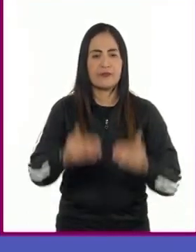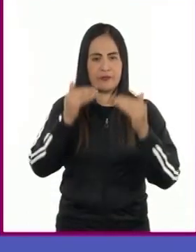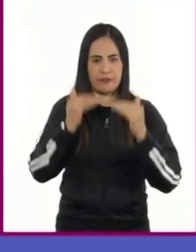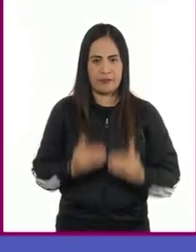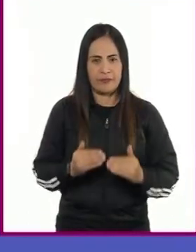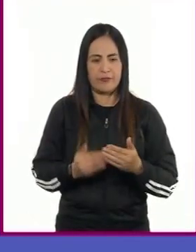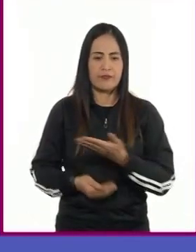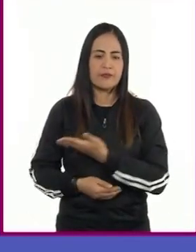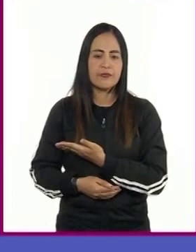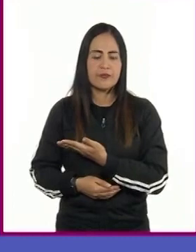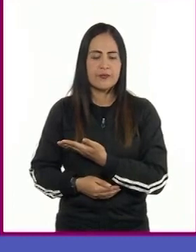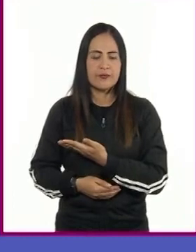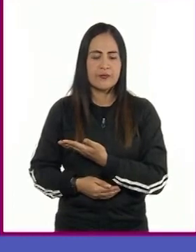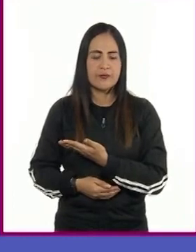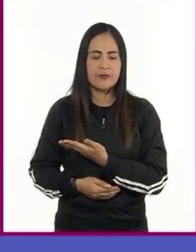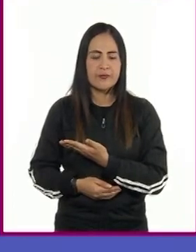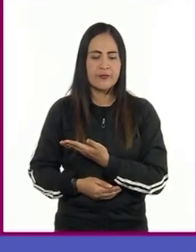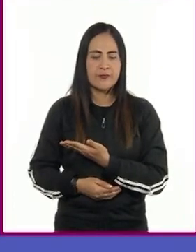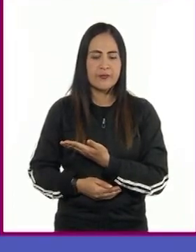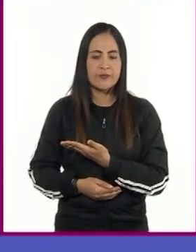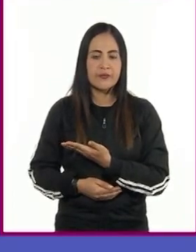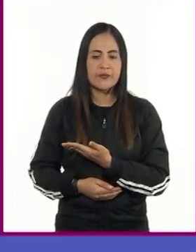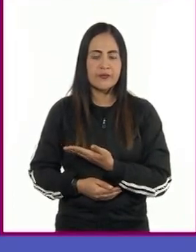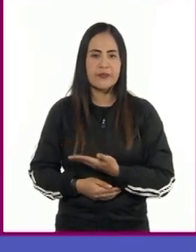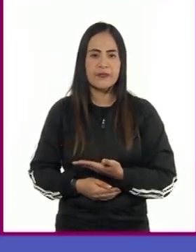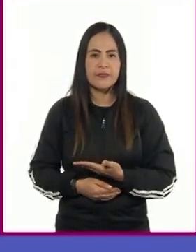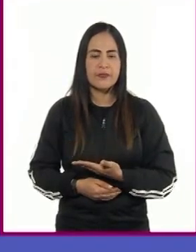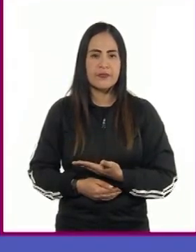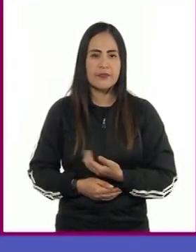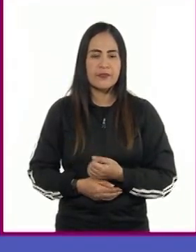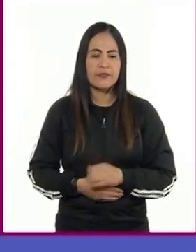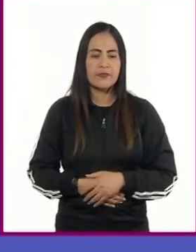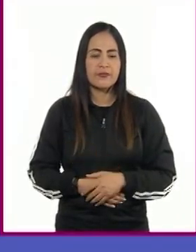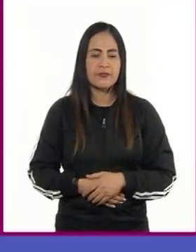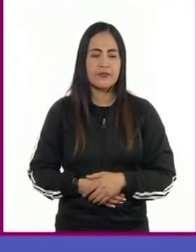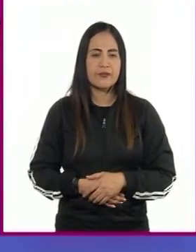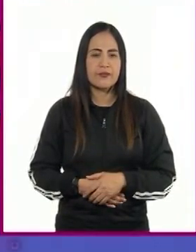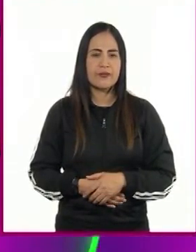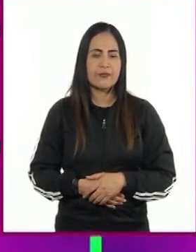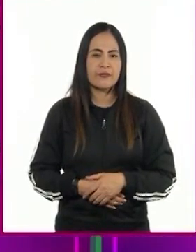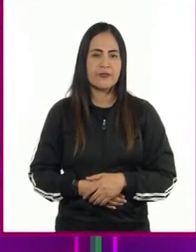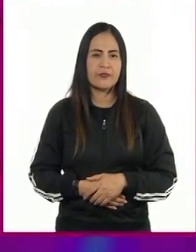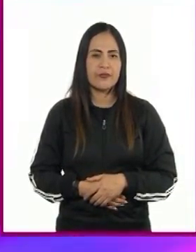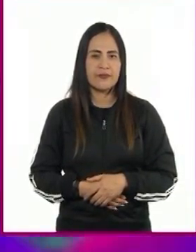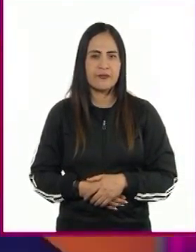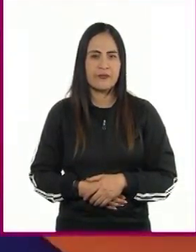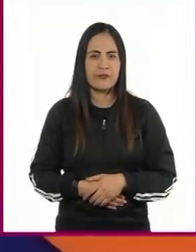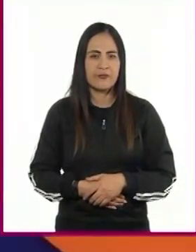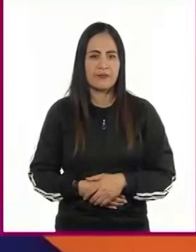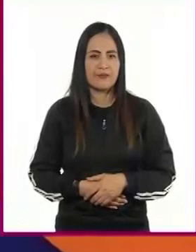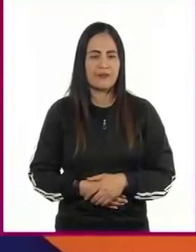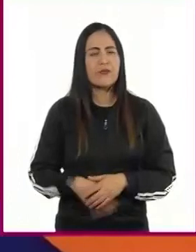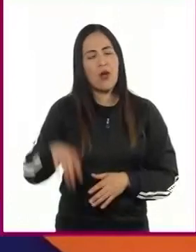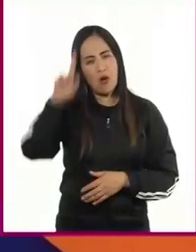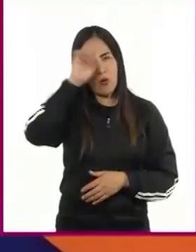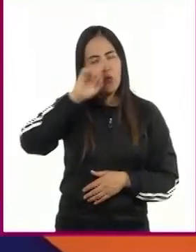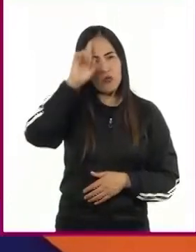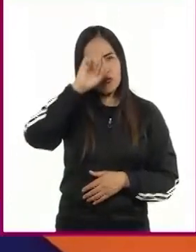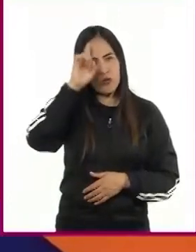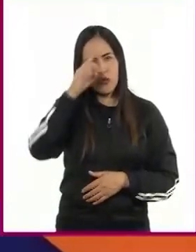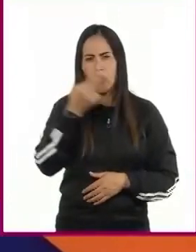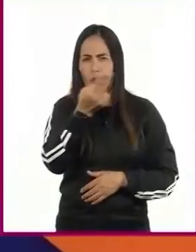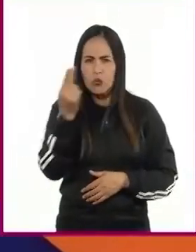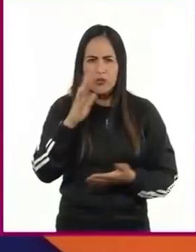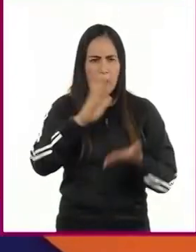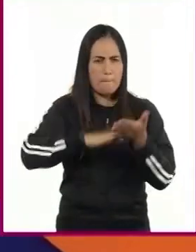de un autor o una fuente confiable, ya sea por su renombre, especialización, etc. Les aconsejo que lean los